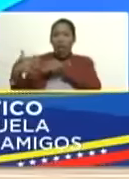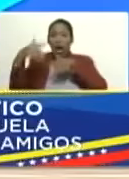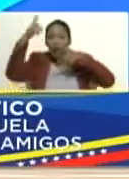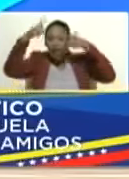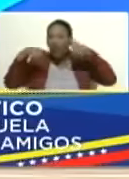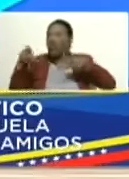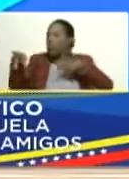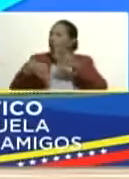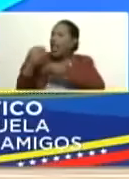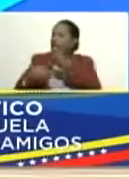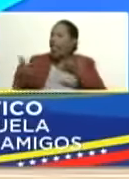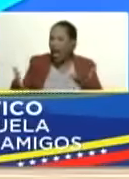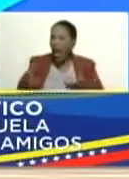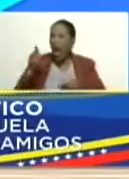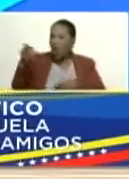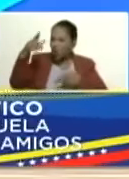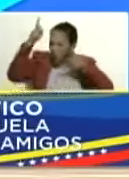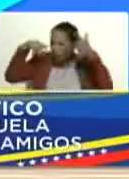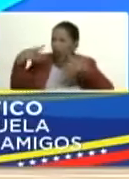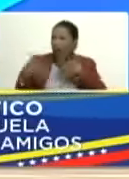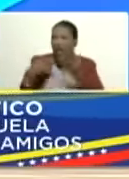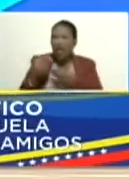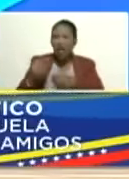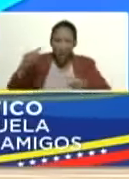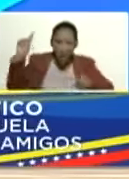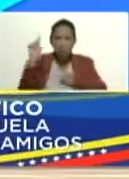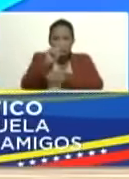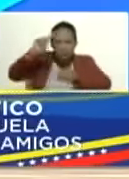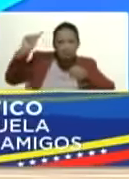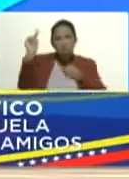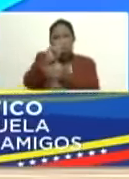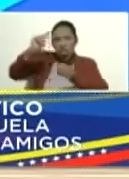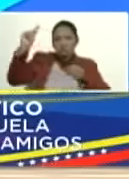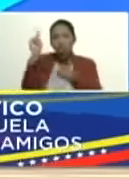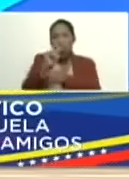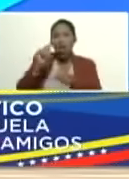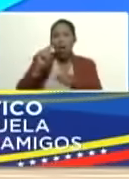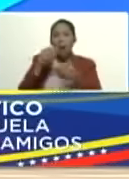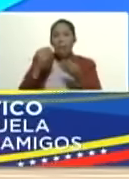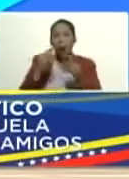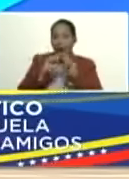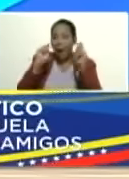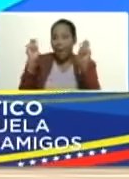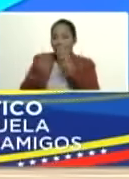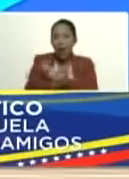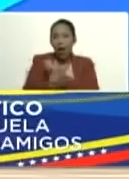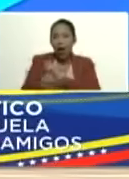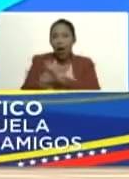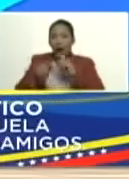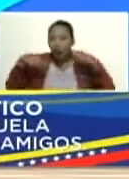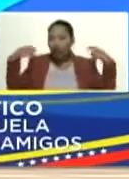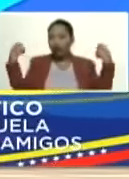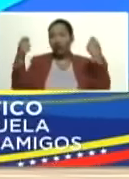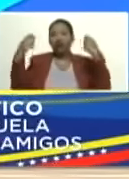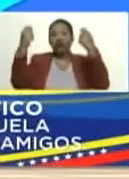vas a hacer, Chávez? ¿Y Chávez, qué vas a hacer? ¿Y Chávez, qué vas a hacer para cambiar el curso de la campaña